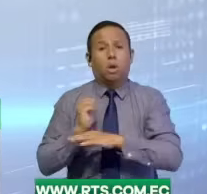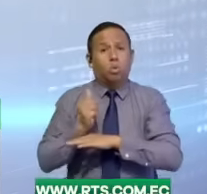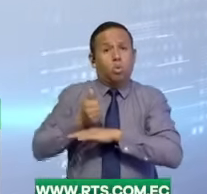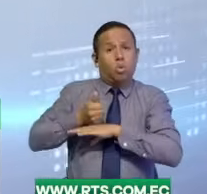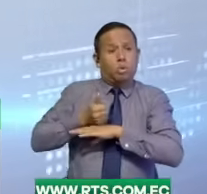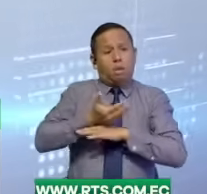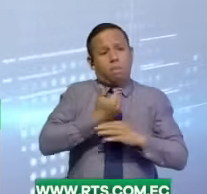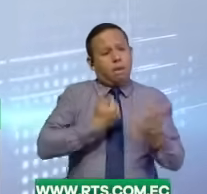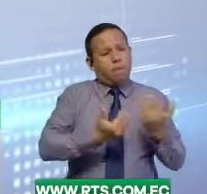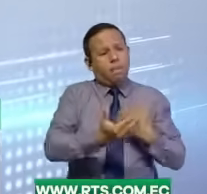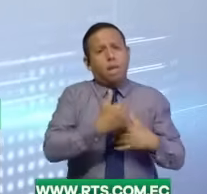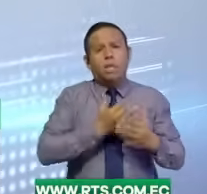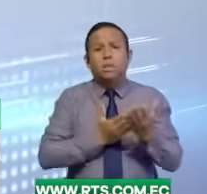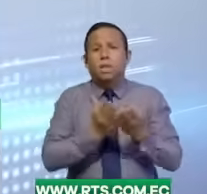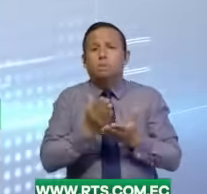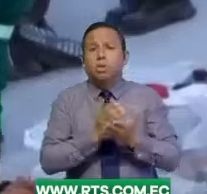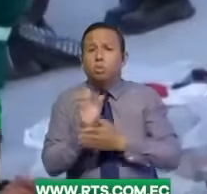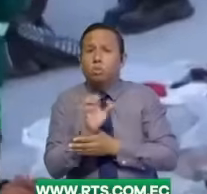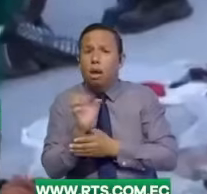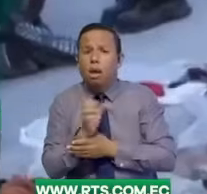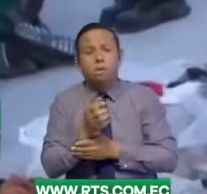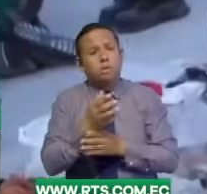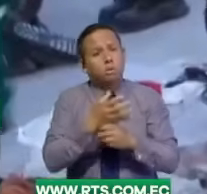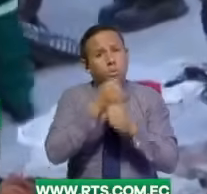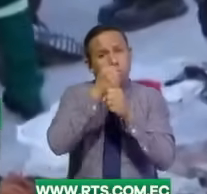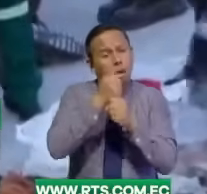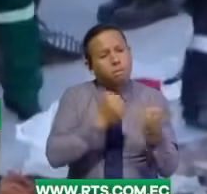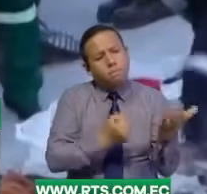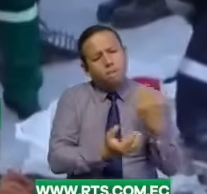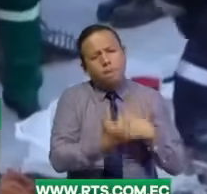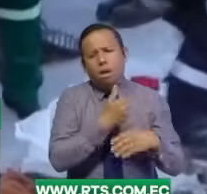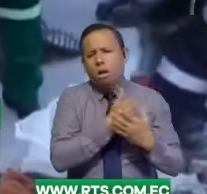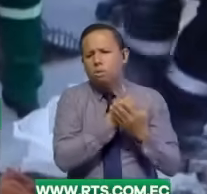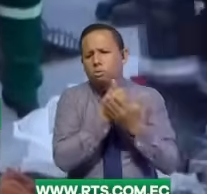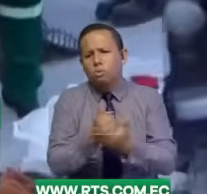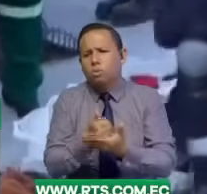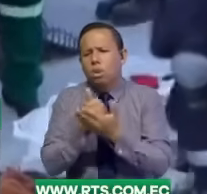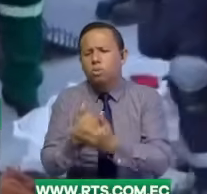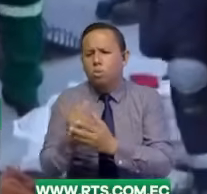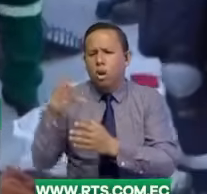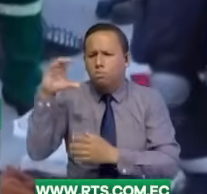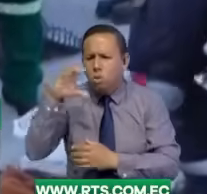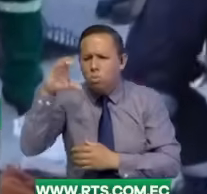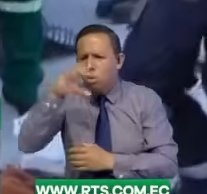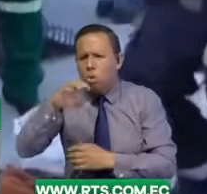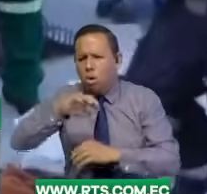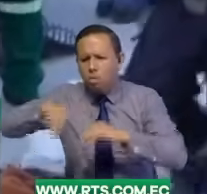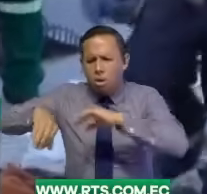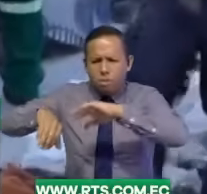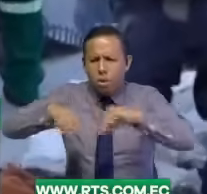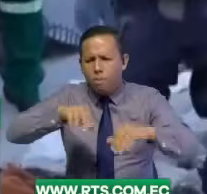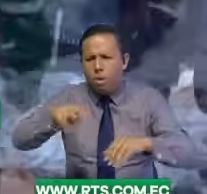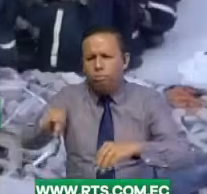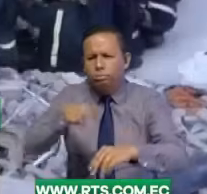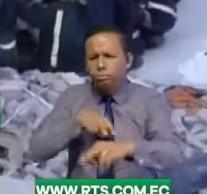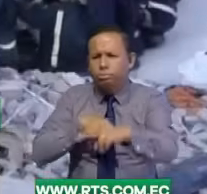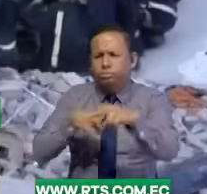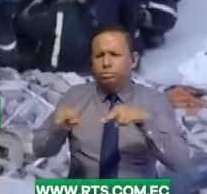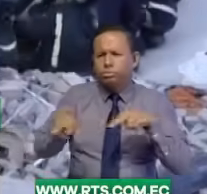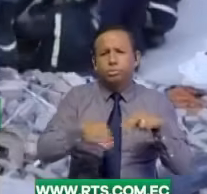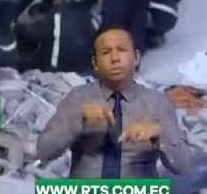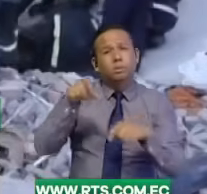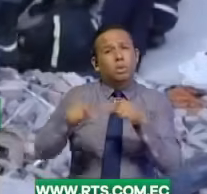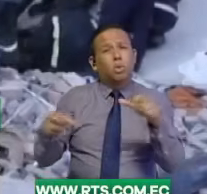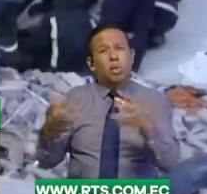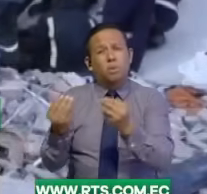de miembros de los servicios de emergencias y de seguridad para llevar a cabo las operaciones de rescate de las personas que aún se encuentran bajo